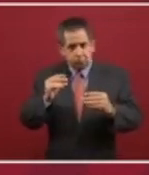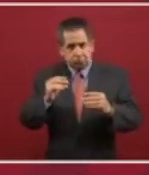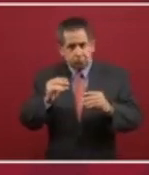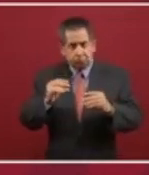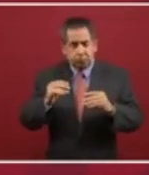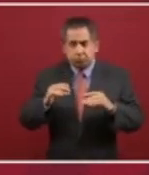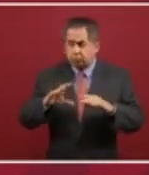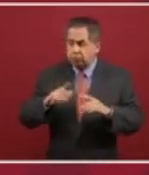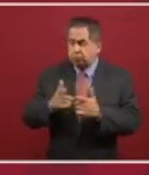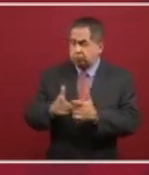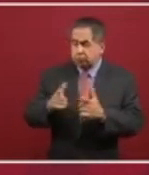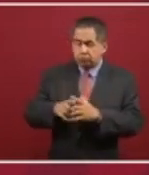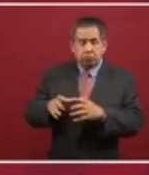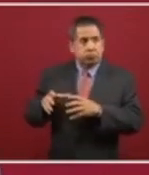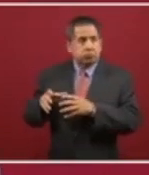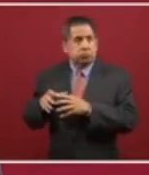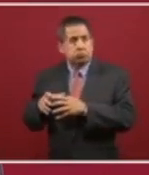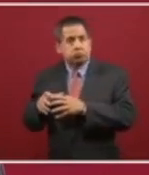colectivo